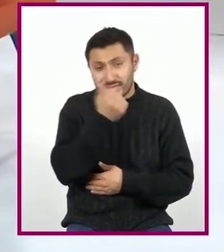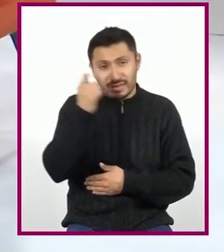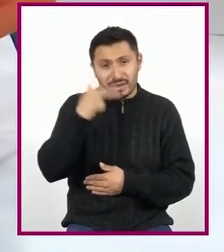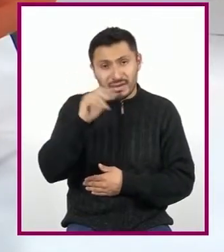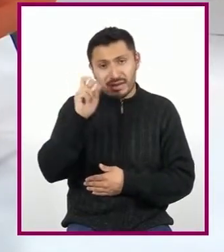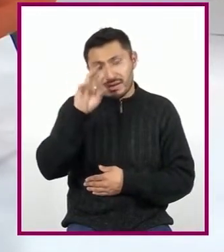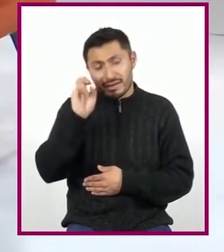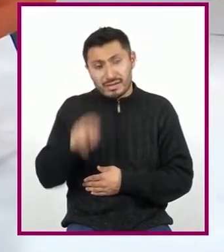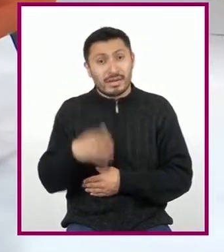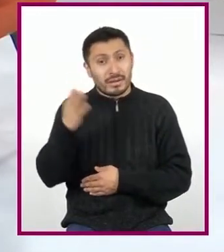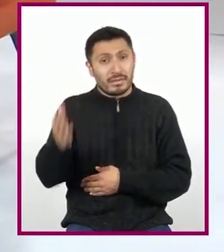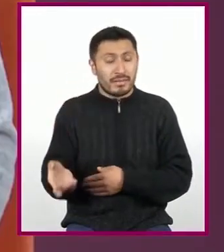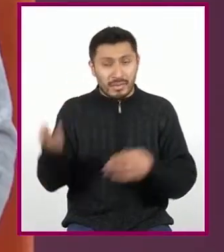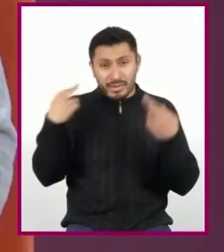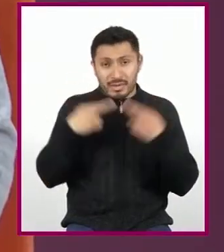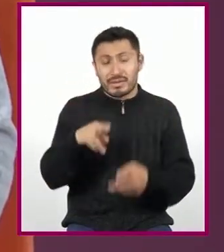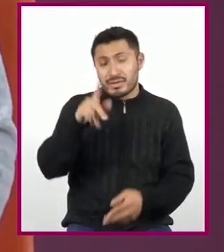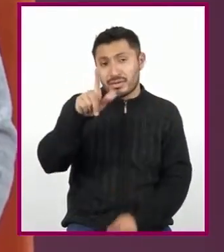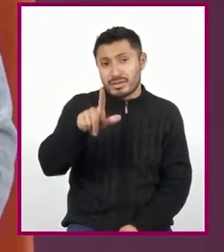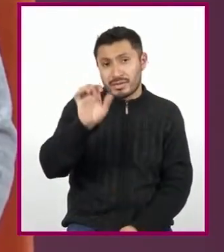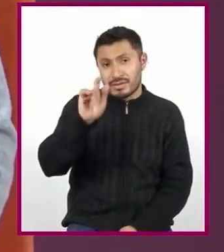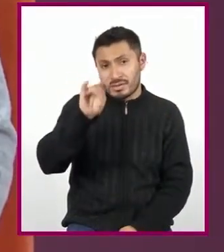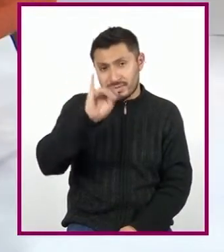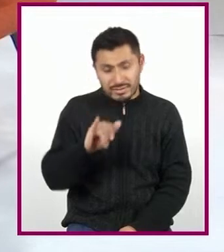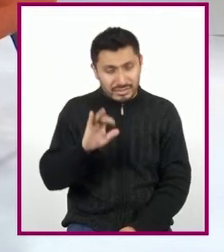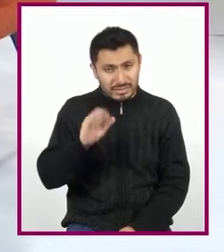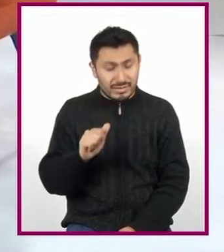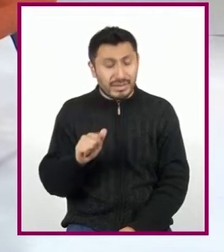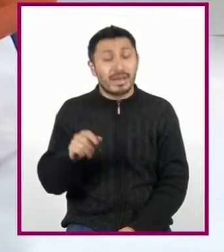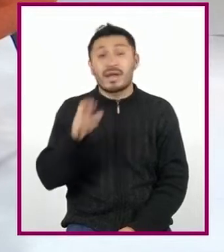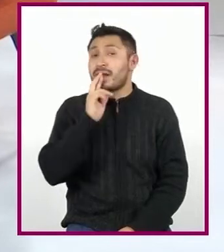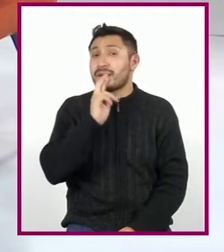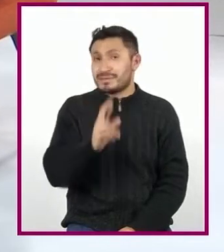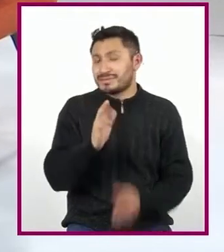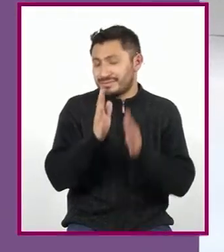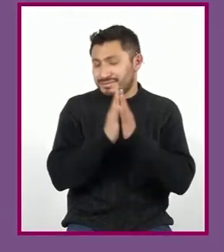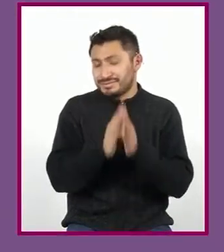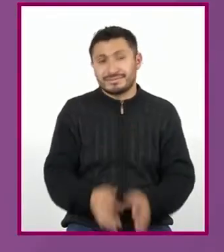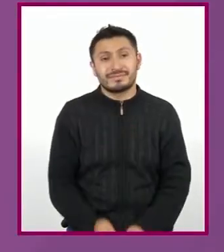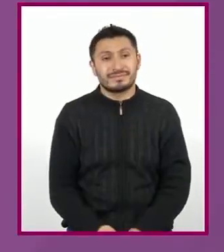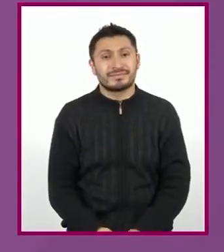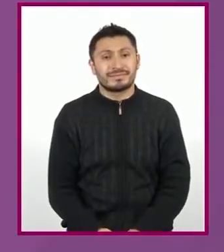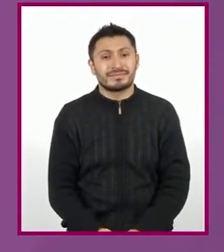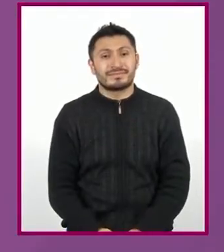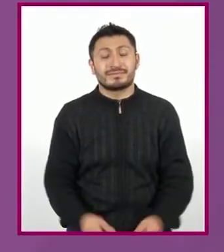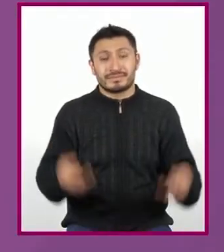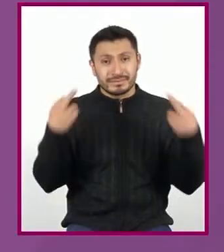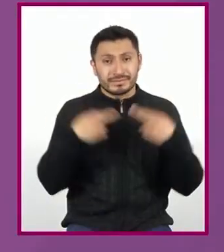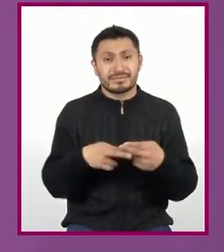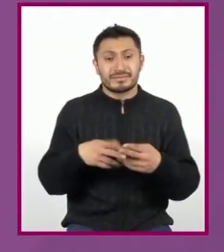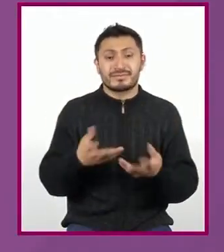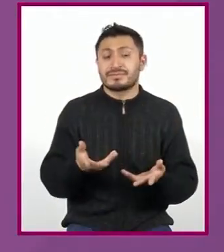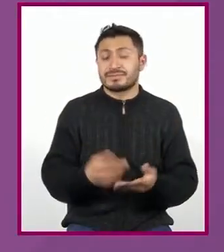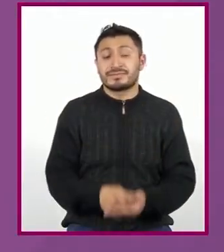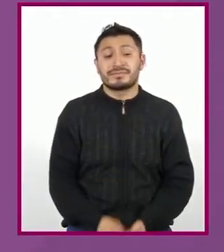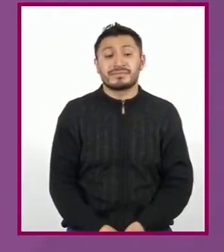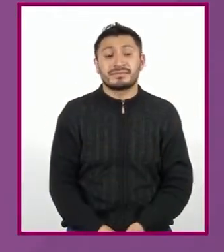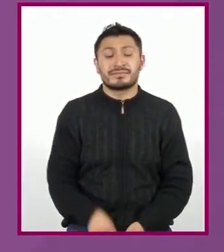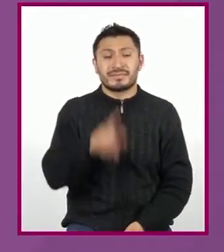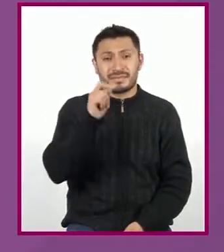profesora Leticia Solache Abonce, la autora del libro de Lucio, para platicar con ella y que apoyándose en